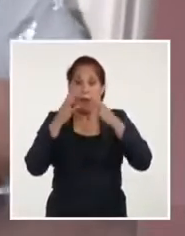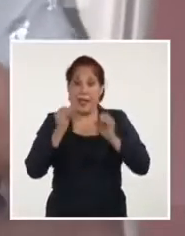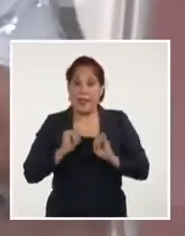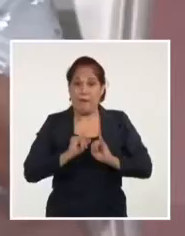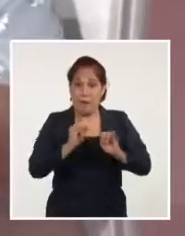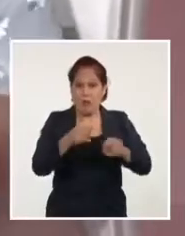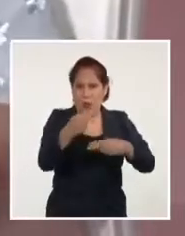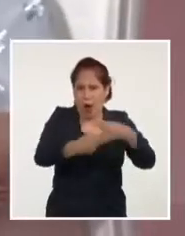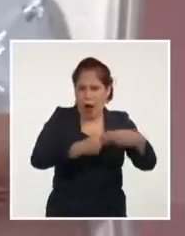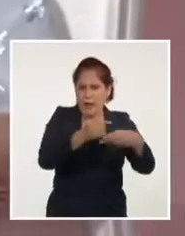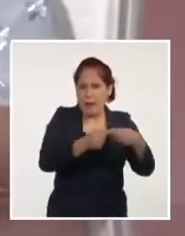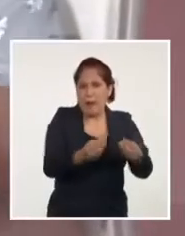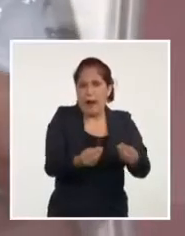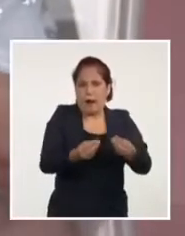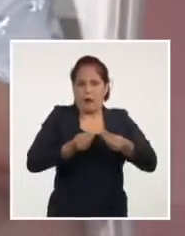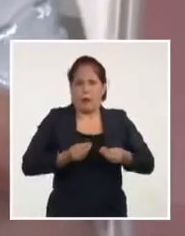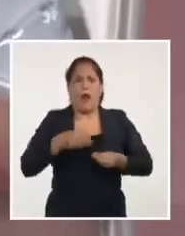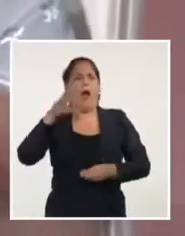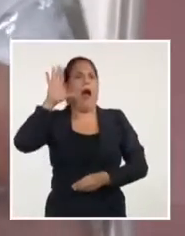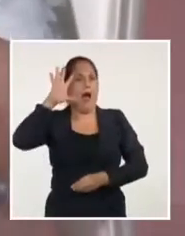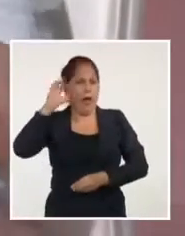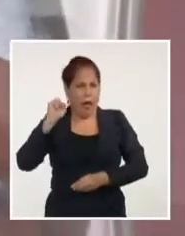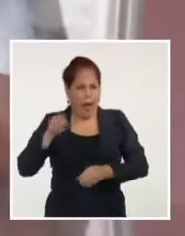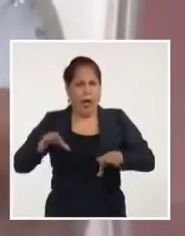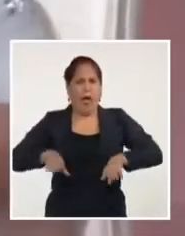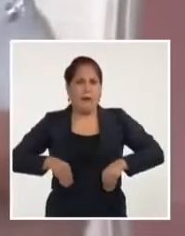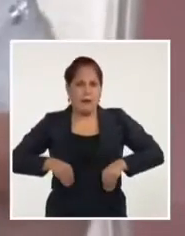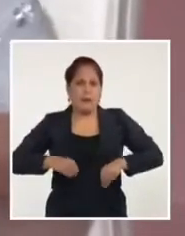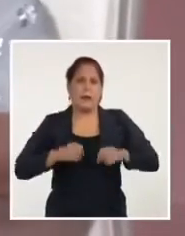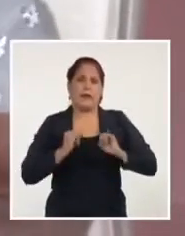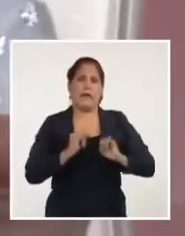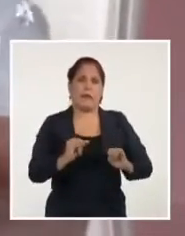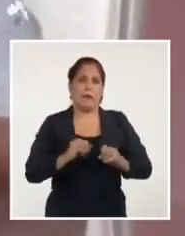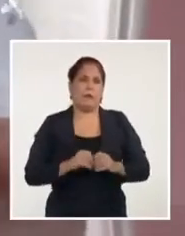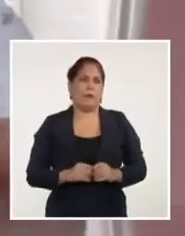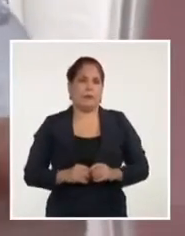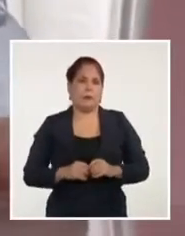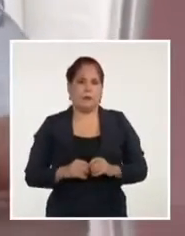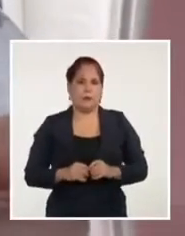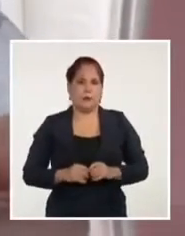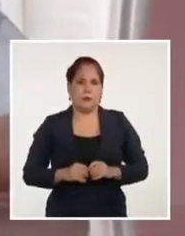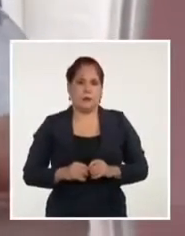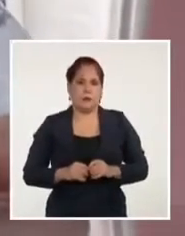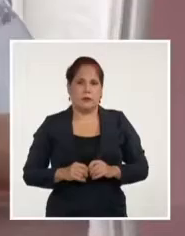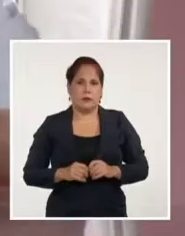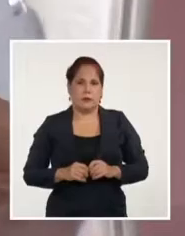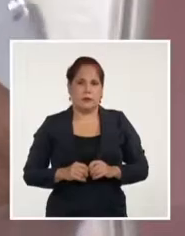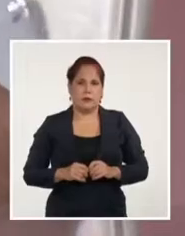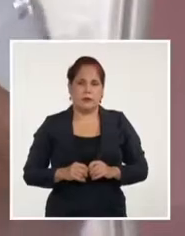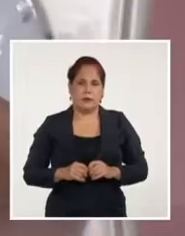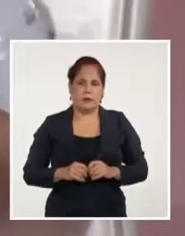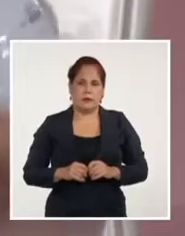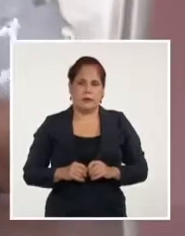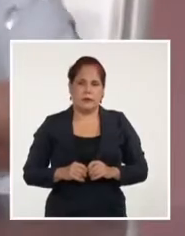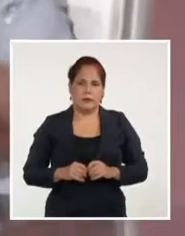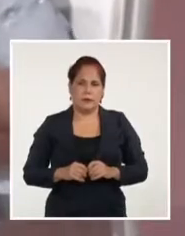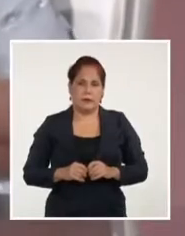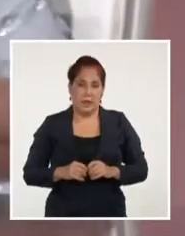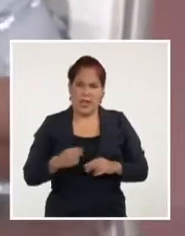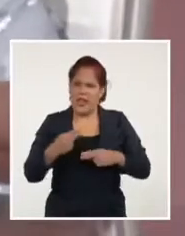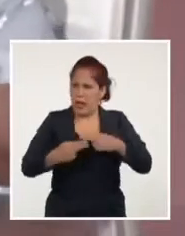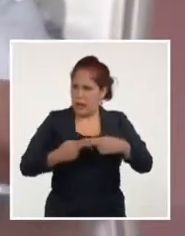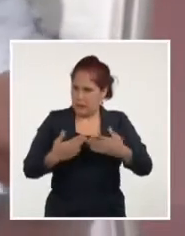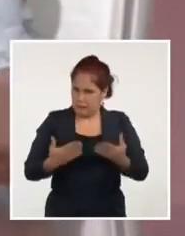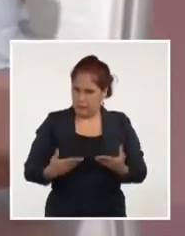nos venden una realidad aparentemente diferente, pero no lo es en la realidad. Lo que sucede es que